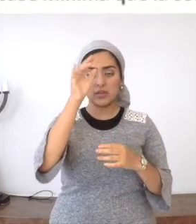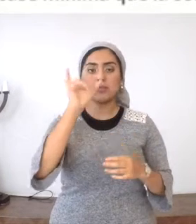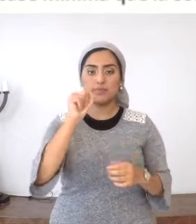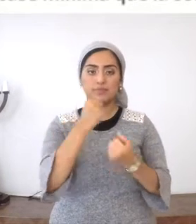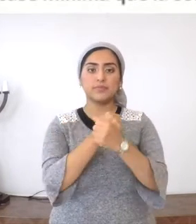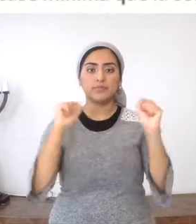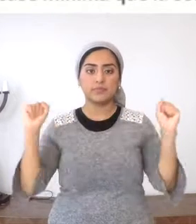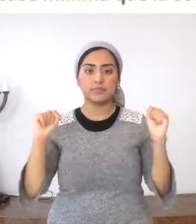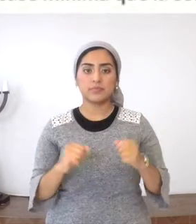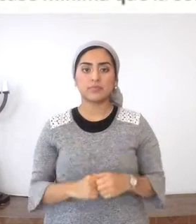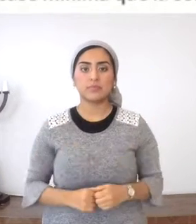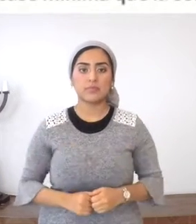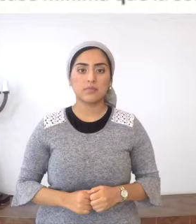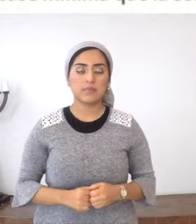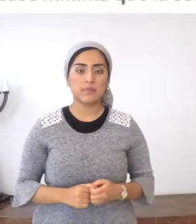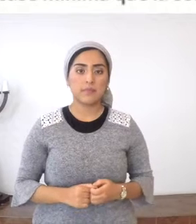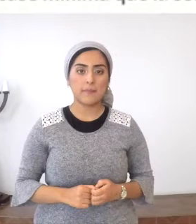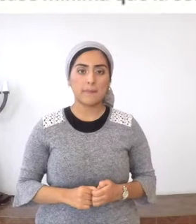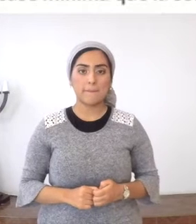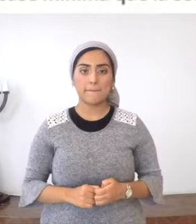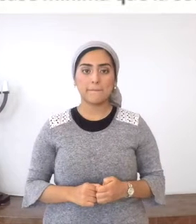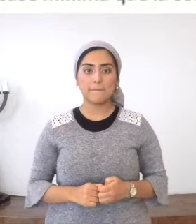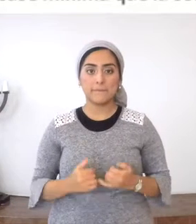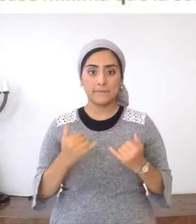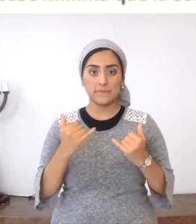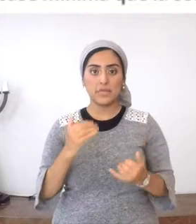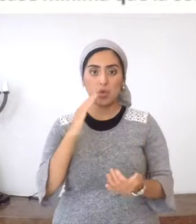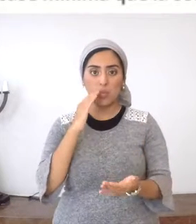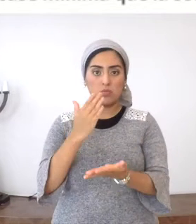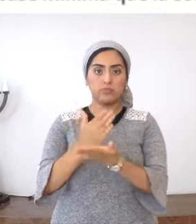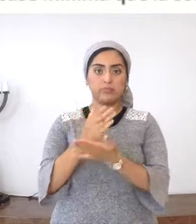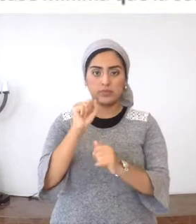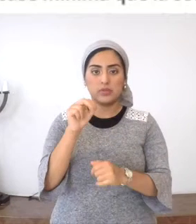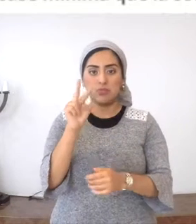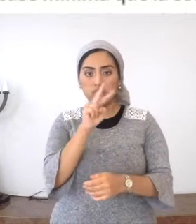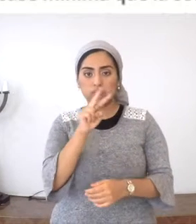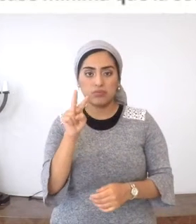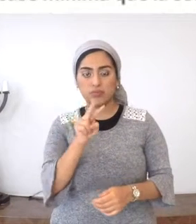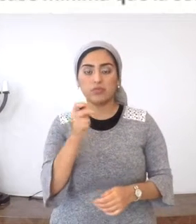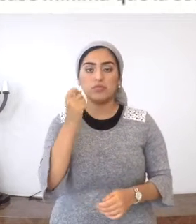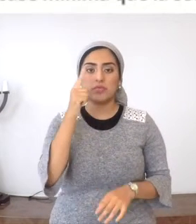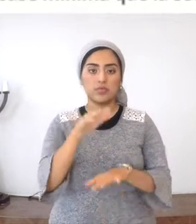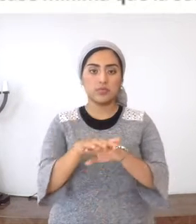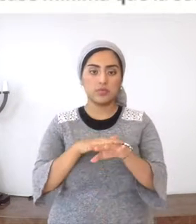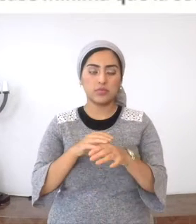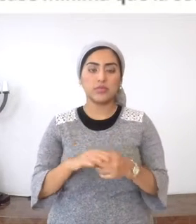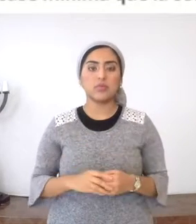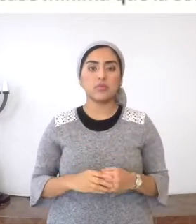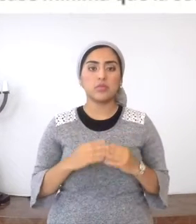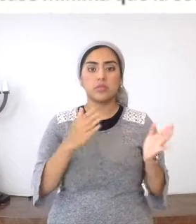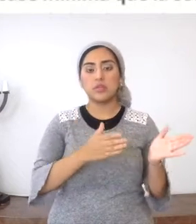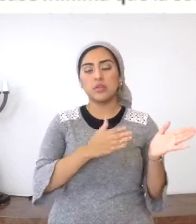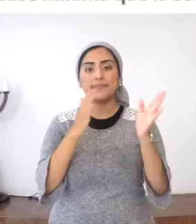Sí Lo vamos a dejar Un momentito Para después Le puedan dar un alto Y ustedes Lo puedan leer Con calma